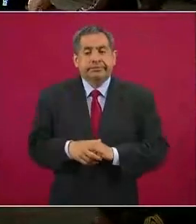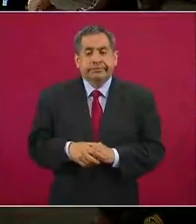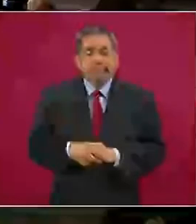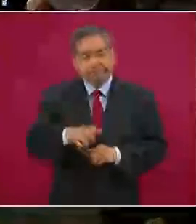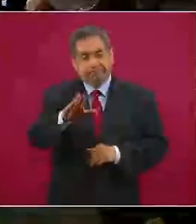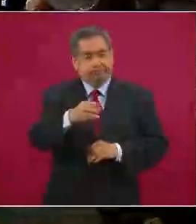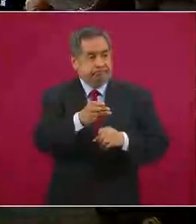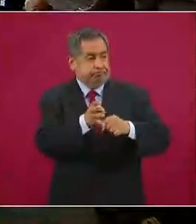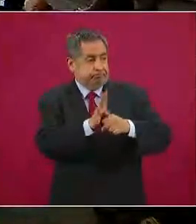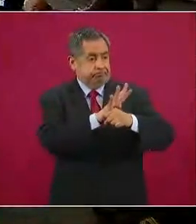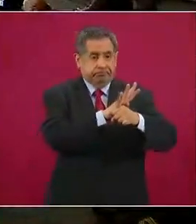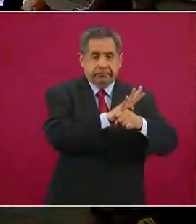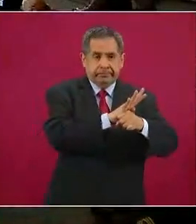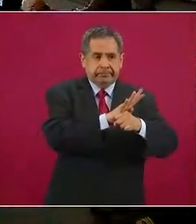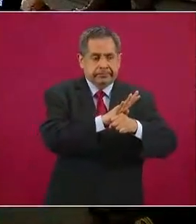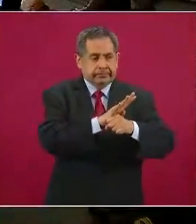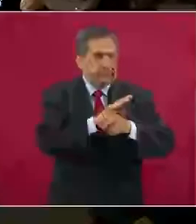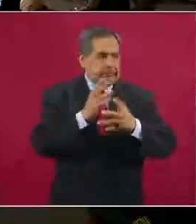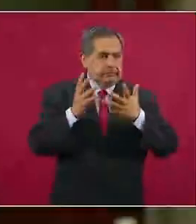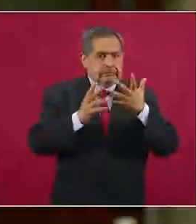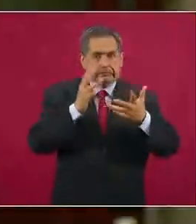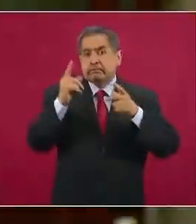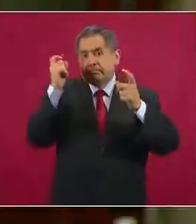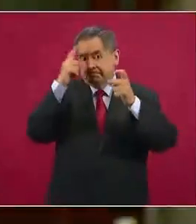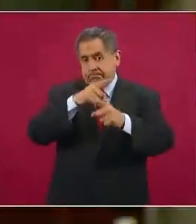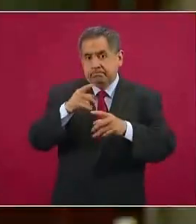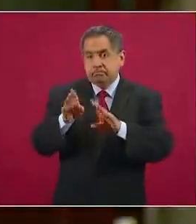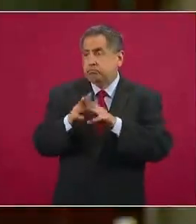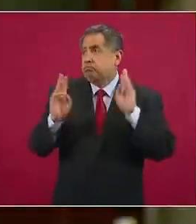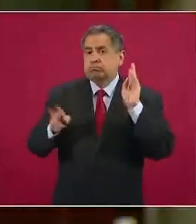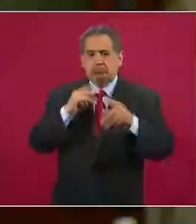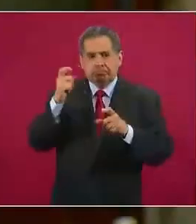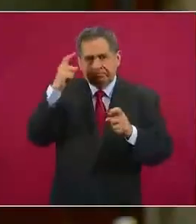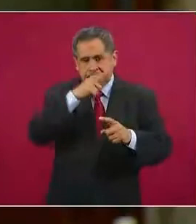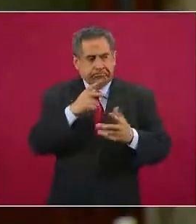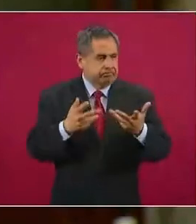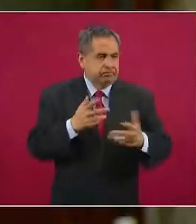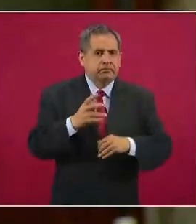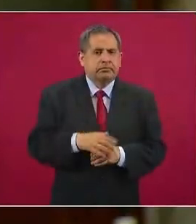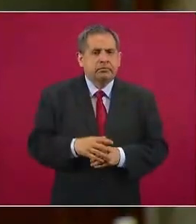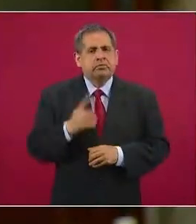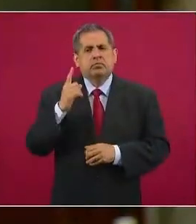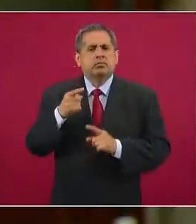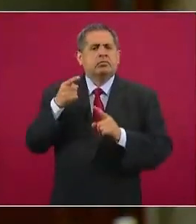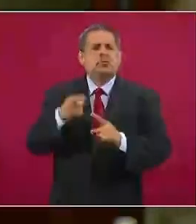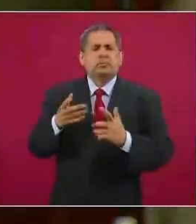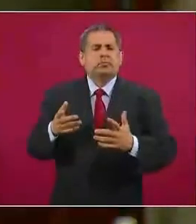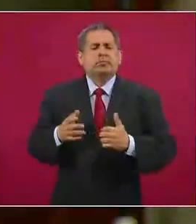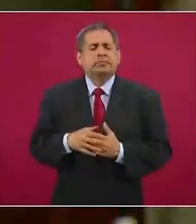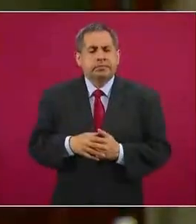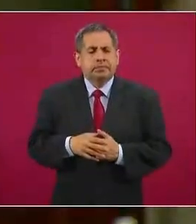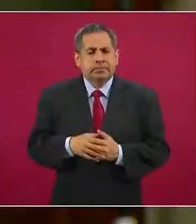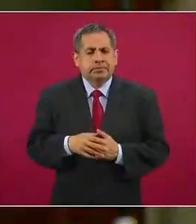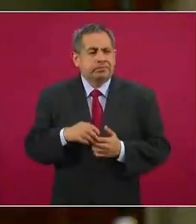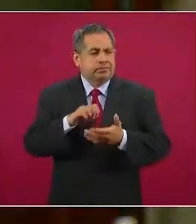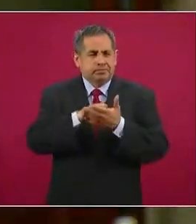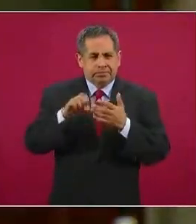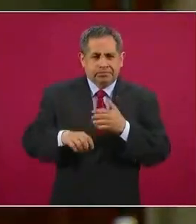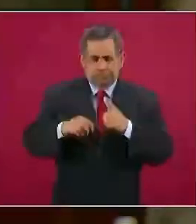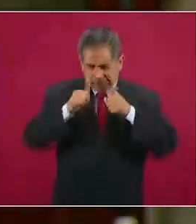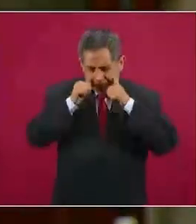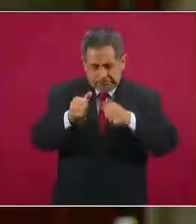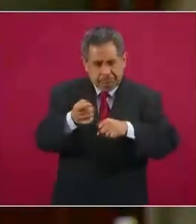del COVID ha detonado diferentes desafíos, no solo en México, sino en todo el mundo. Uno de ellos es que los tratamientos para la atención de